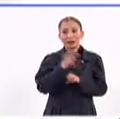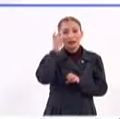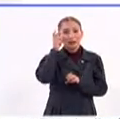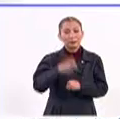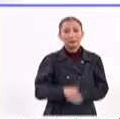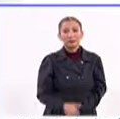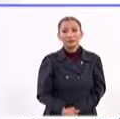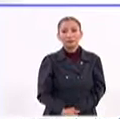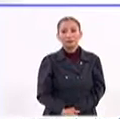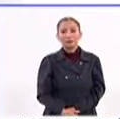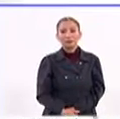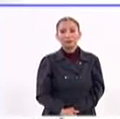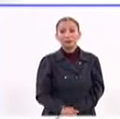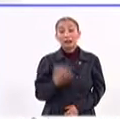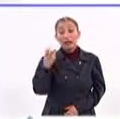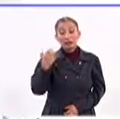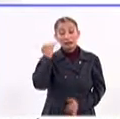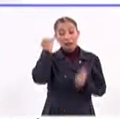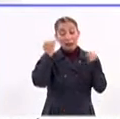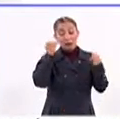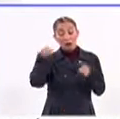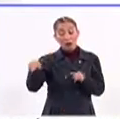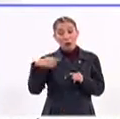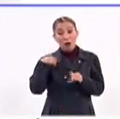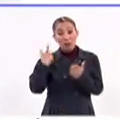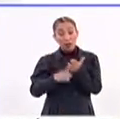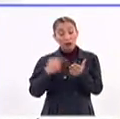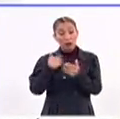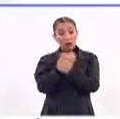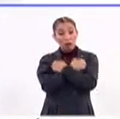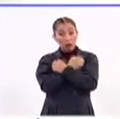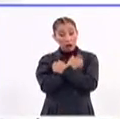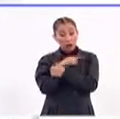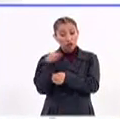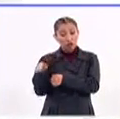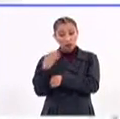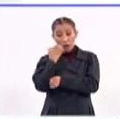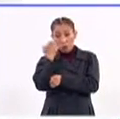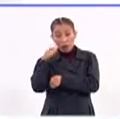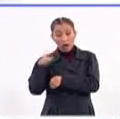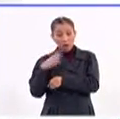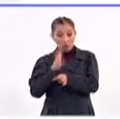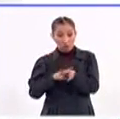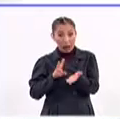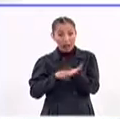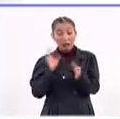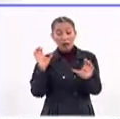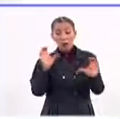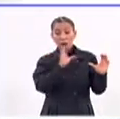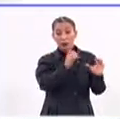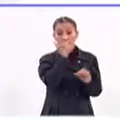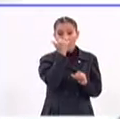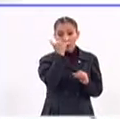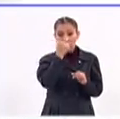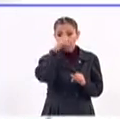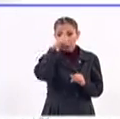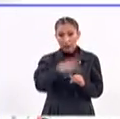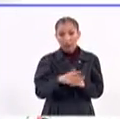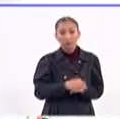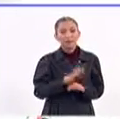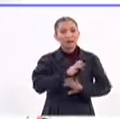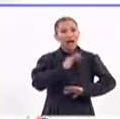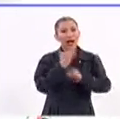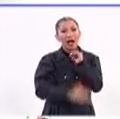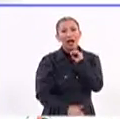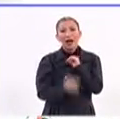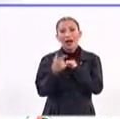Hidalgo. Exactamente, y que estas iniciativas salgan de las instituciones educativas es valiosísimo para cuidar a los estudiantes de nuestro país. Pues